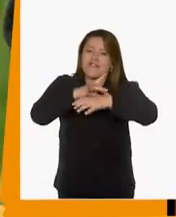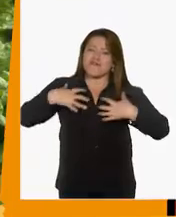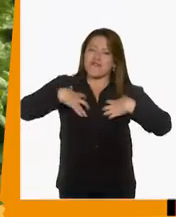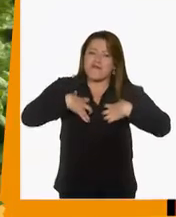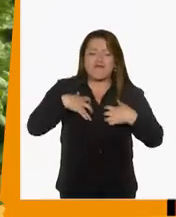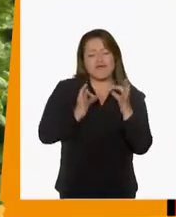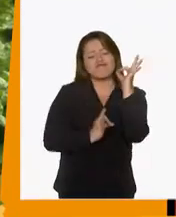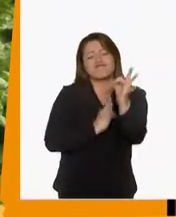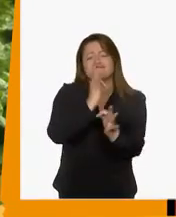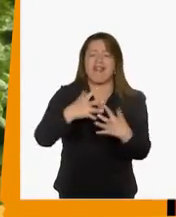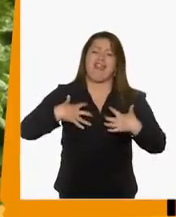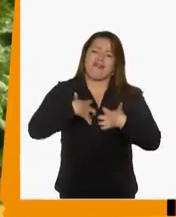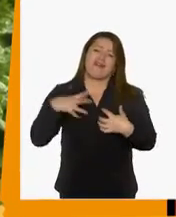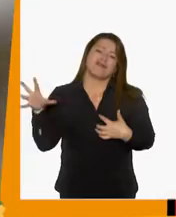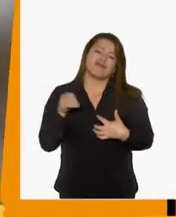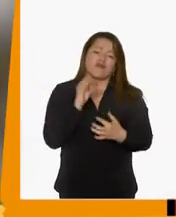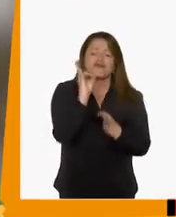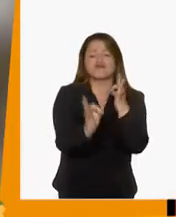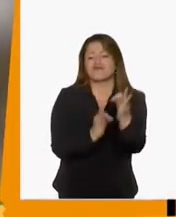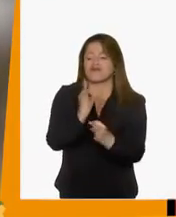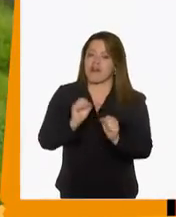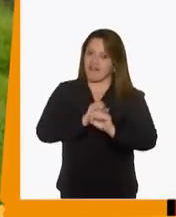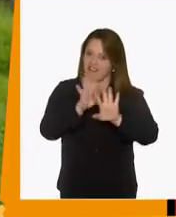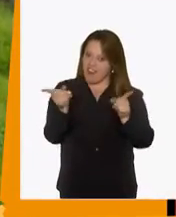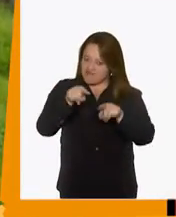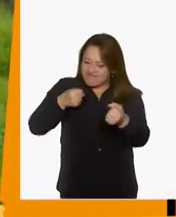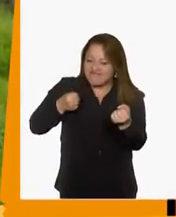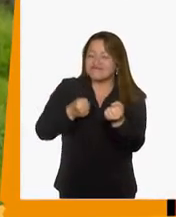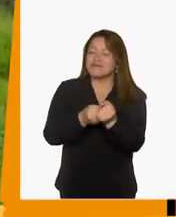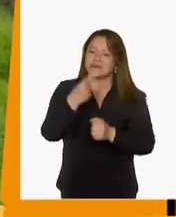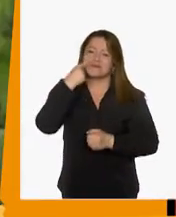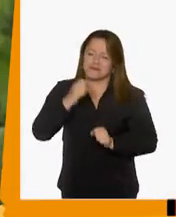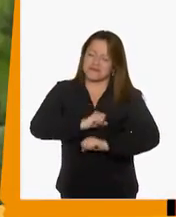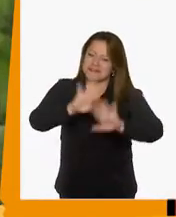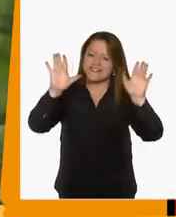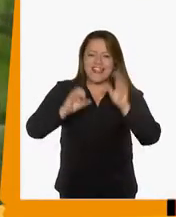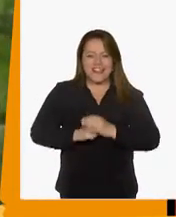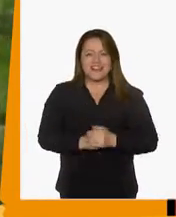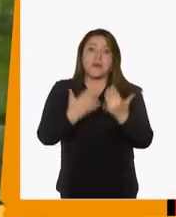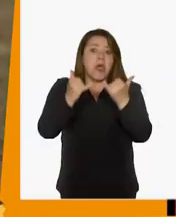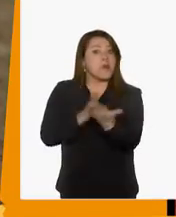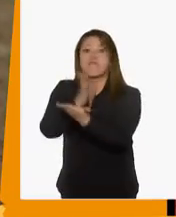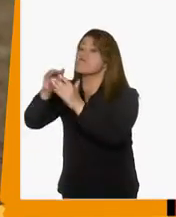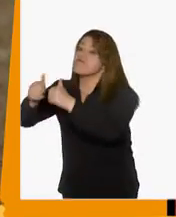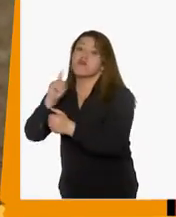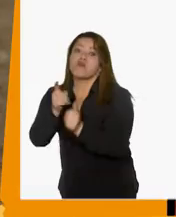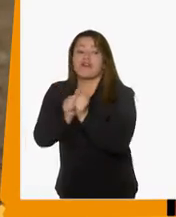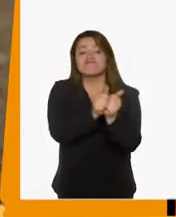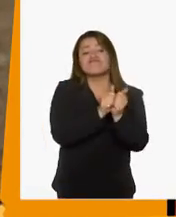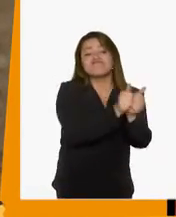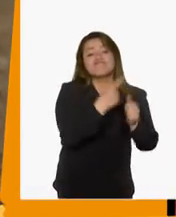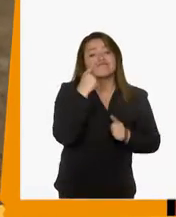vaquitas para ayudar a las vaquitas y a todos los animalitos. Y a mi papá. Ahora no voy a la escuela